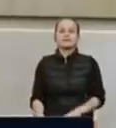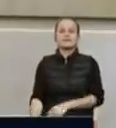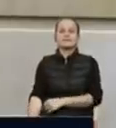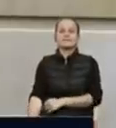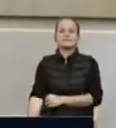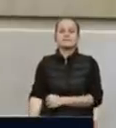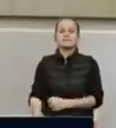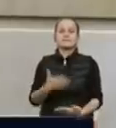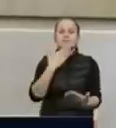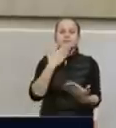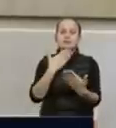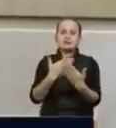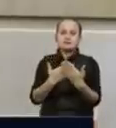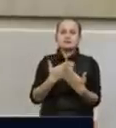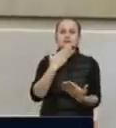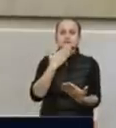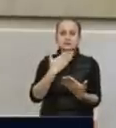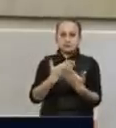Agradezco, como